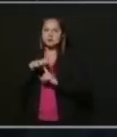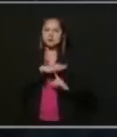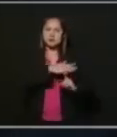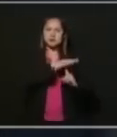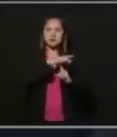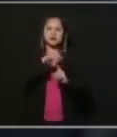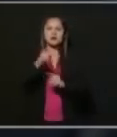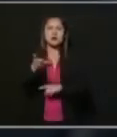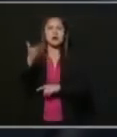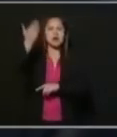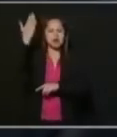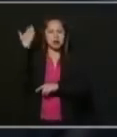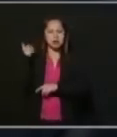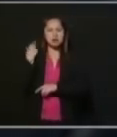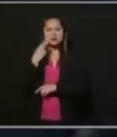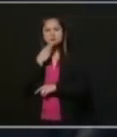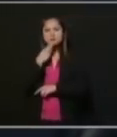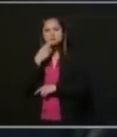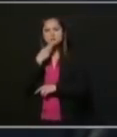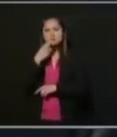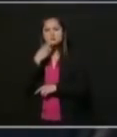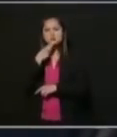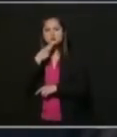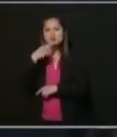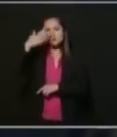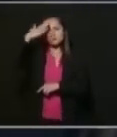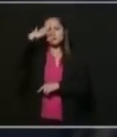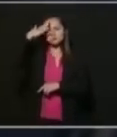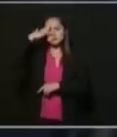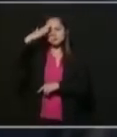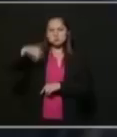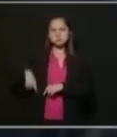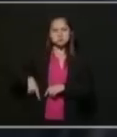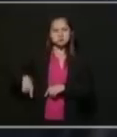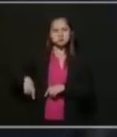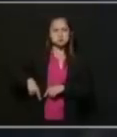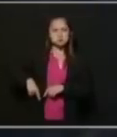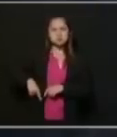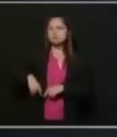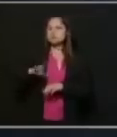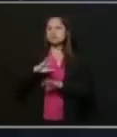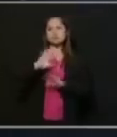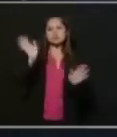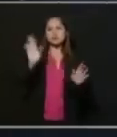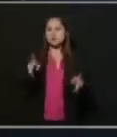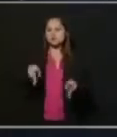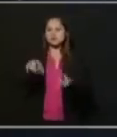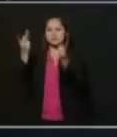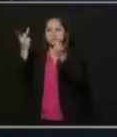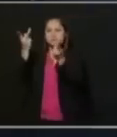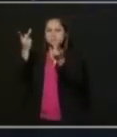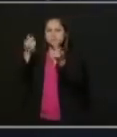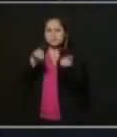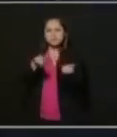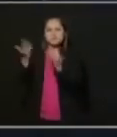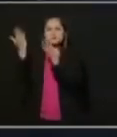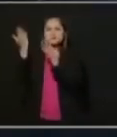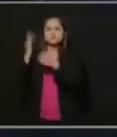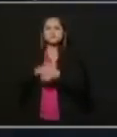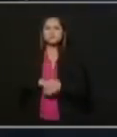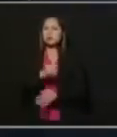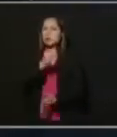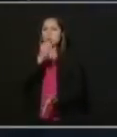utilizados para el traslado de altos funcionarios públicos. Nada más van a quedar los que tengan que